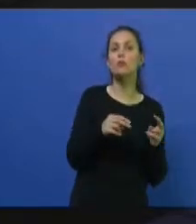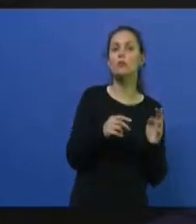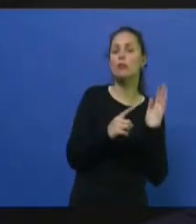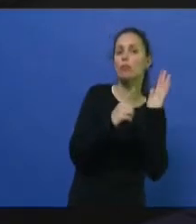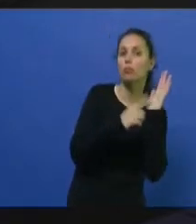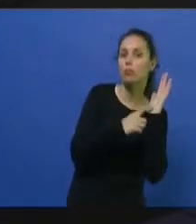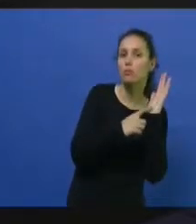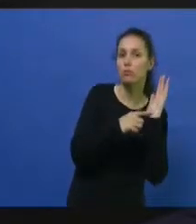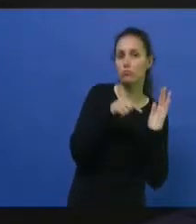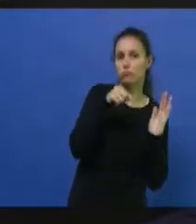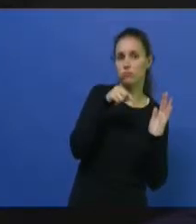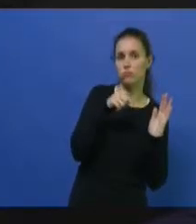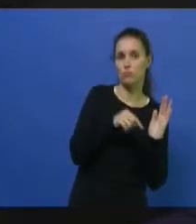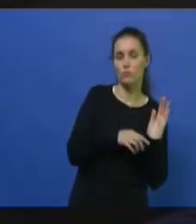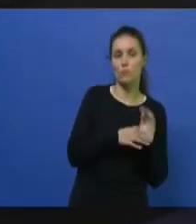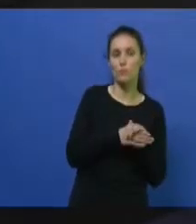Oral